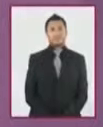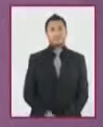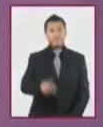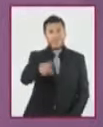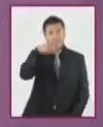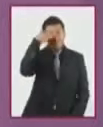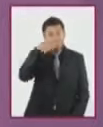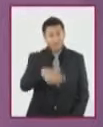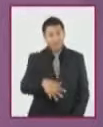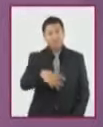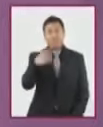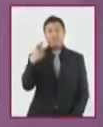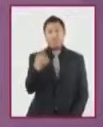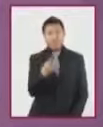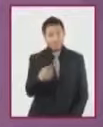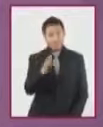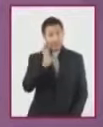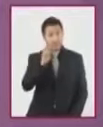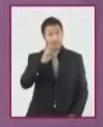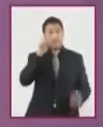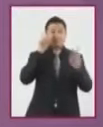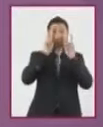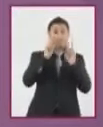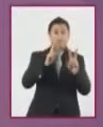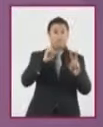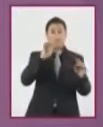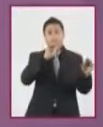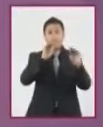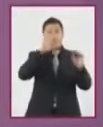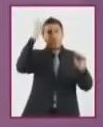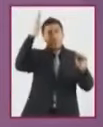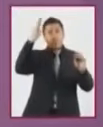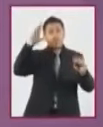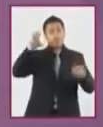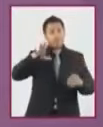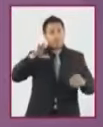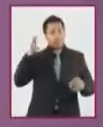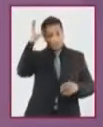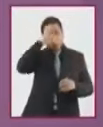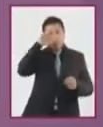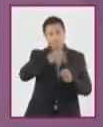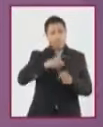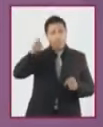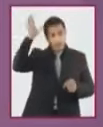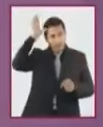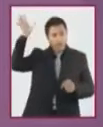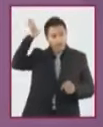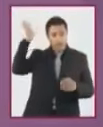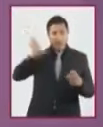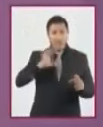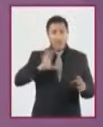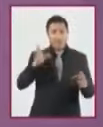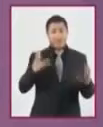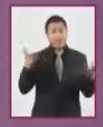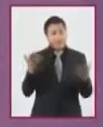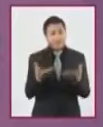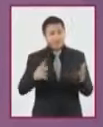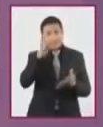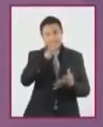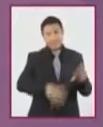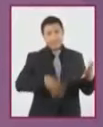¿Sabías que, a partir de la observación del movimiento del Sol, los aztecas crearon un calendario con el que organizaban sus actividades sociales y